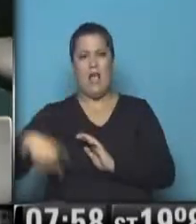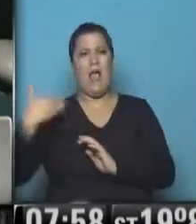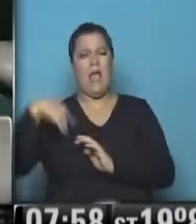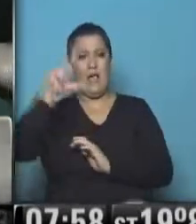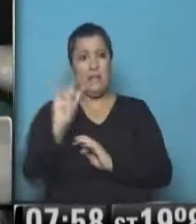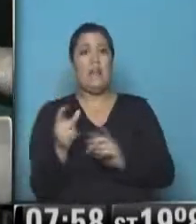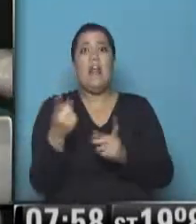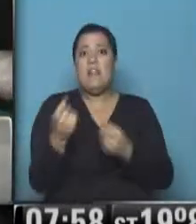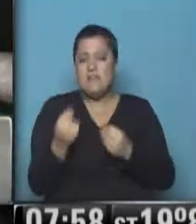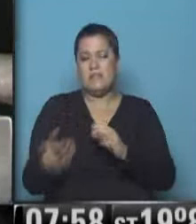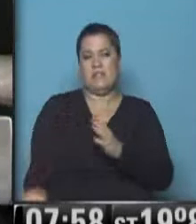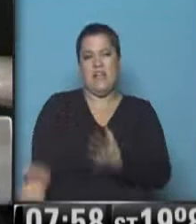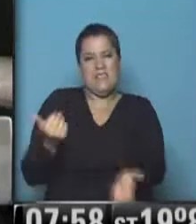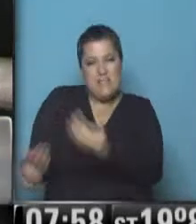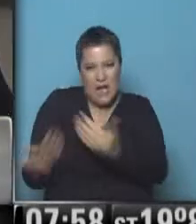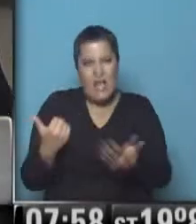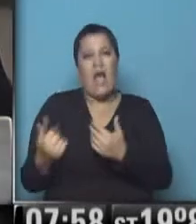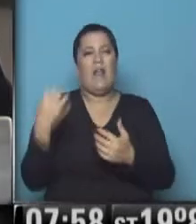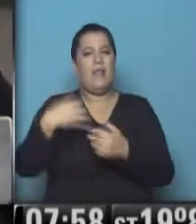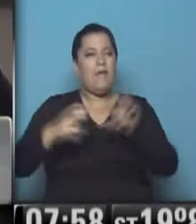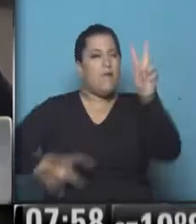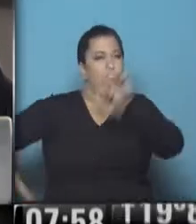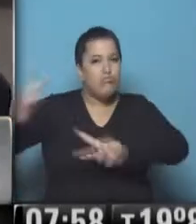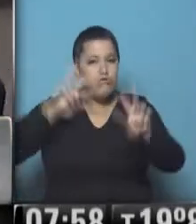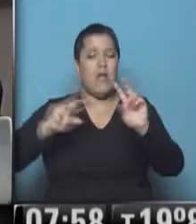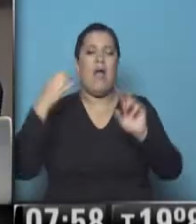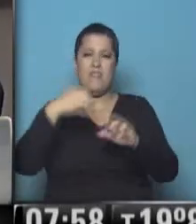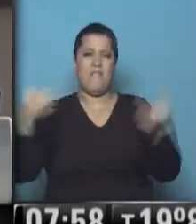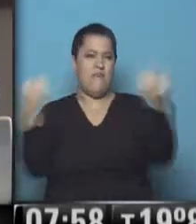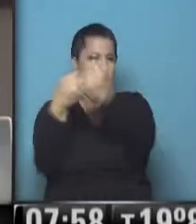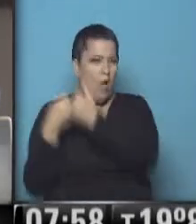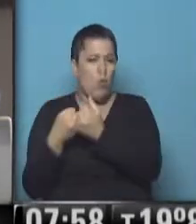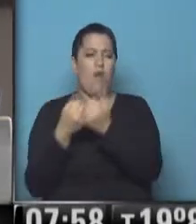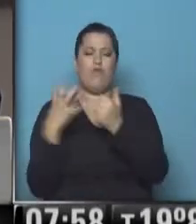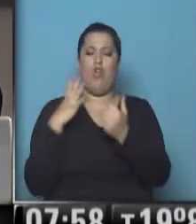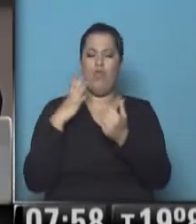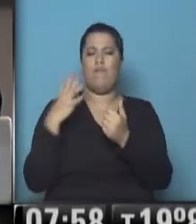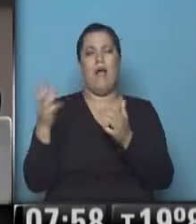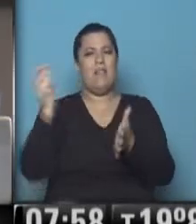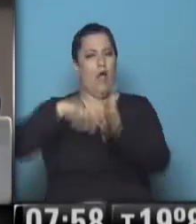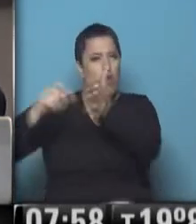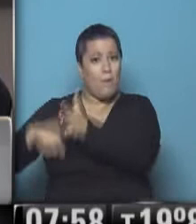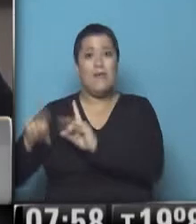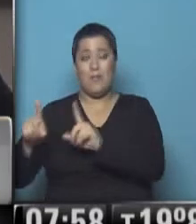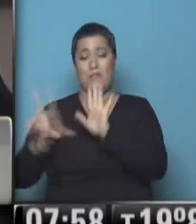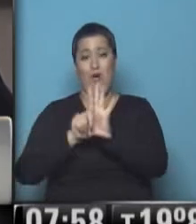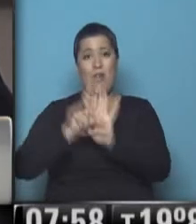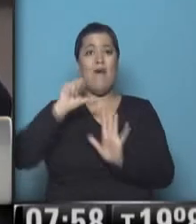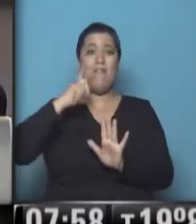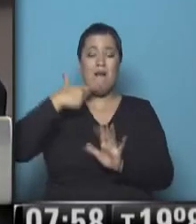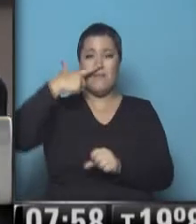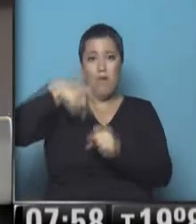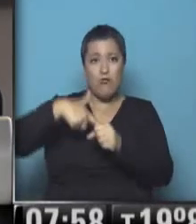exploración hay que hacer explotación hay que hacer convenios hay que hacer acuerdos esta nueva ley de hidrocarburos permite las